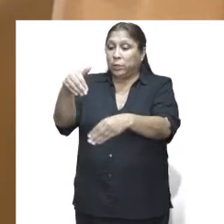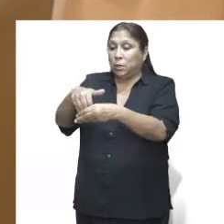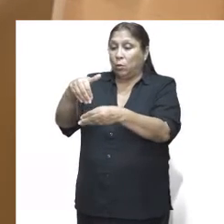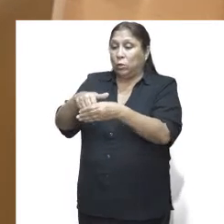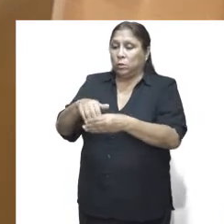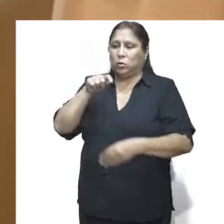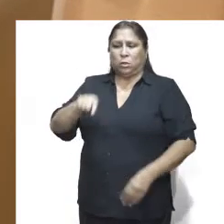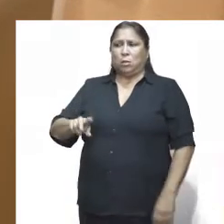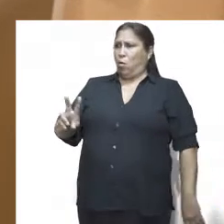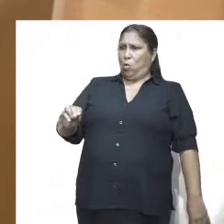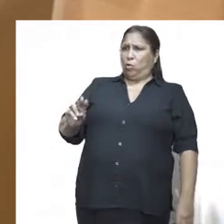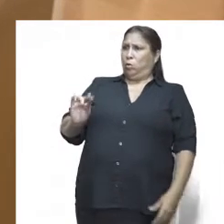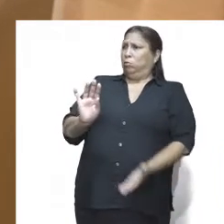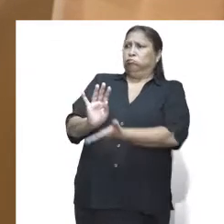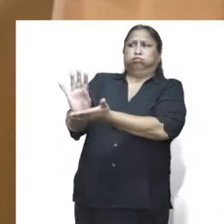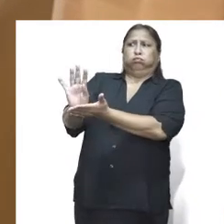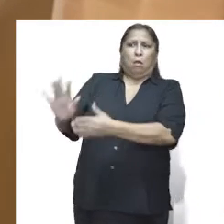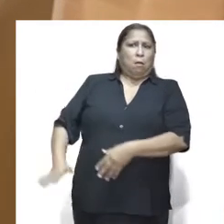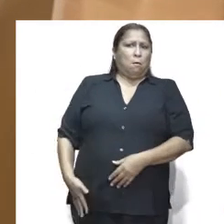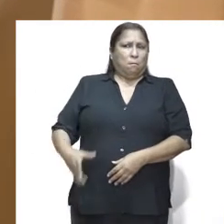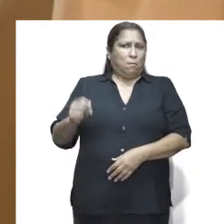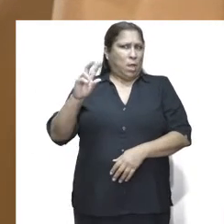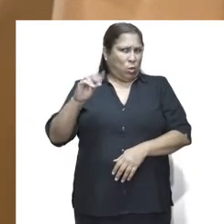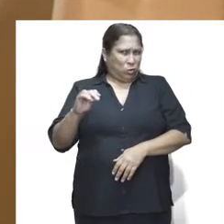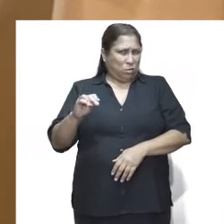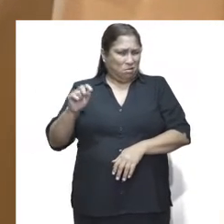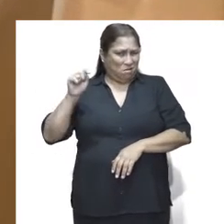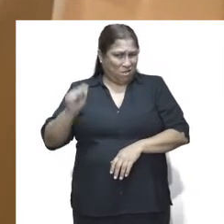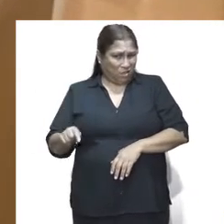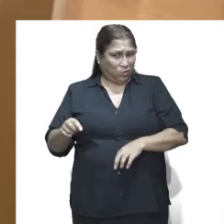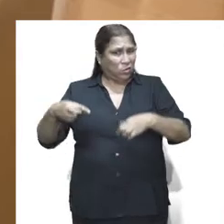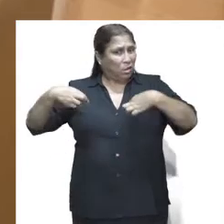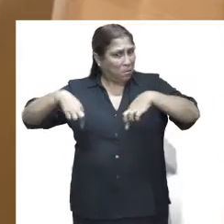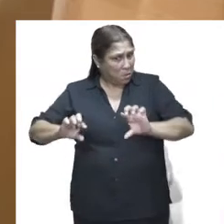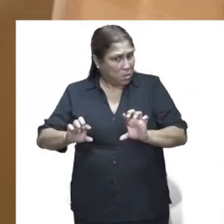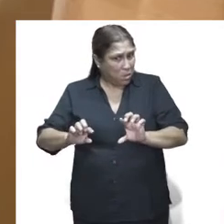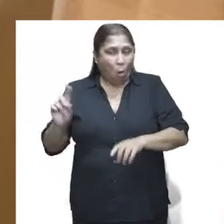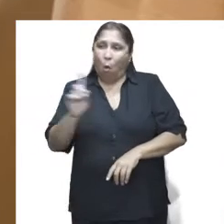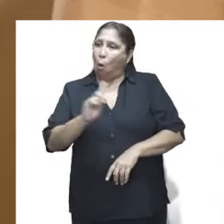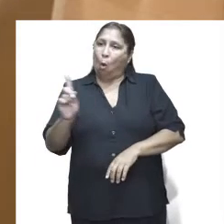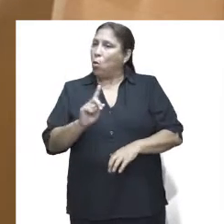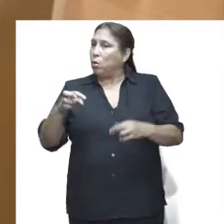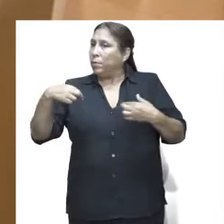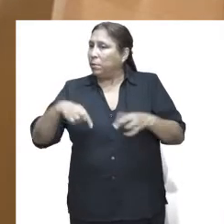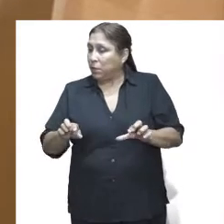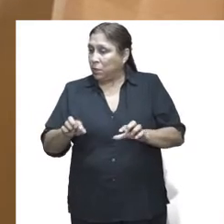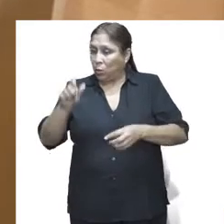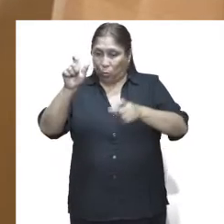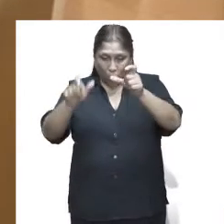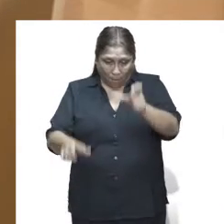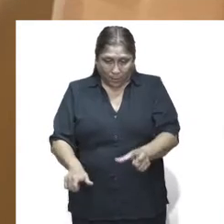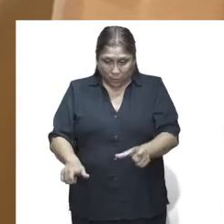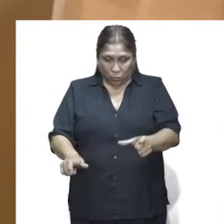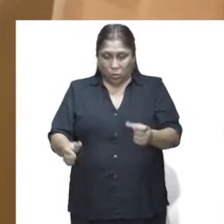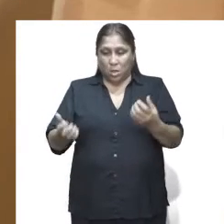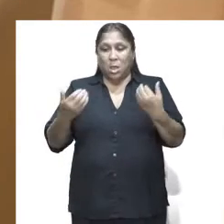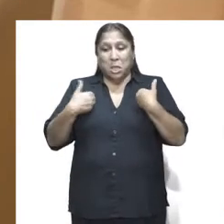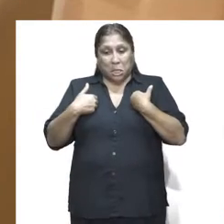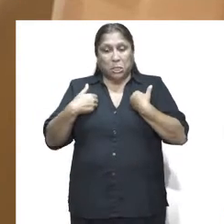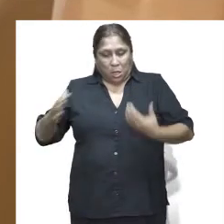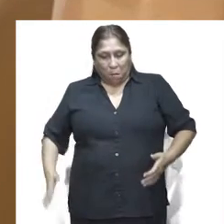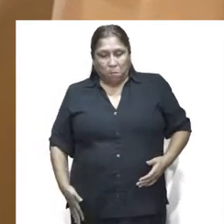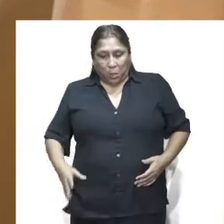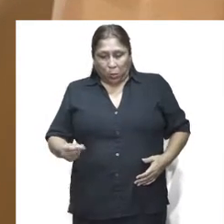pueden decir perros no. ¿Esto está permitido o no está permitido que una persona que tenga un perro guía